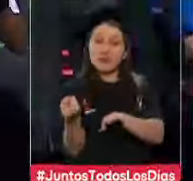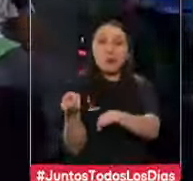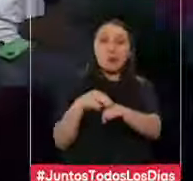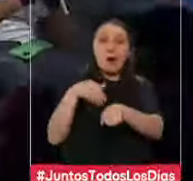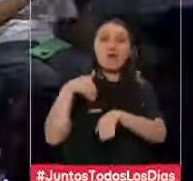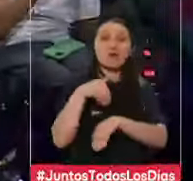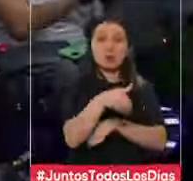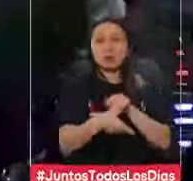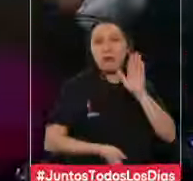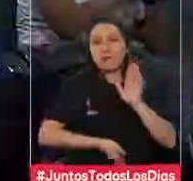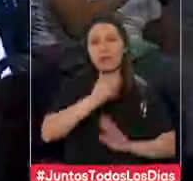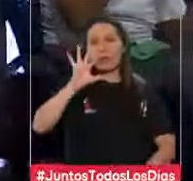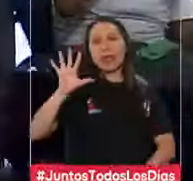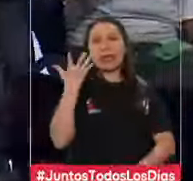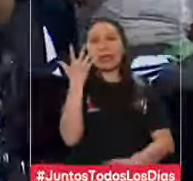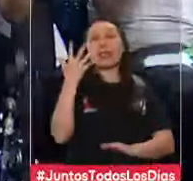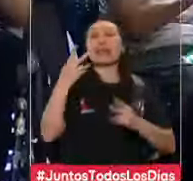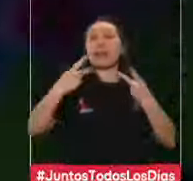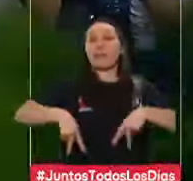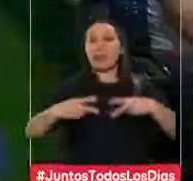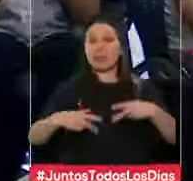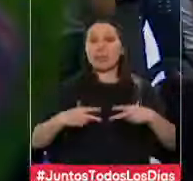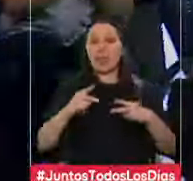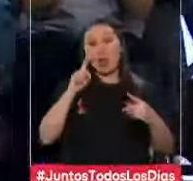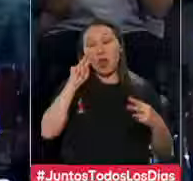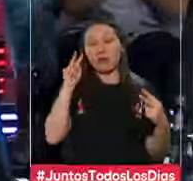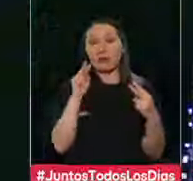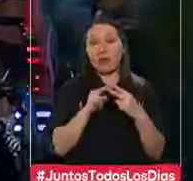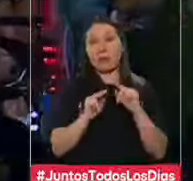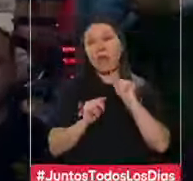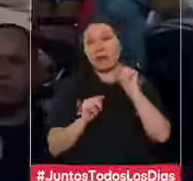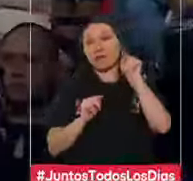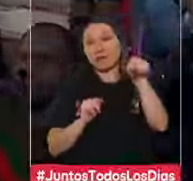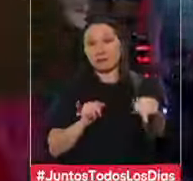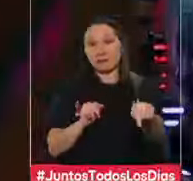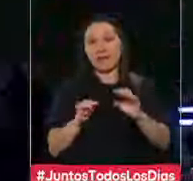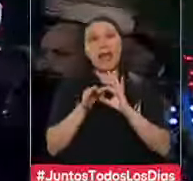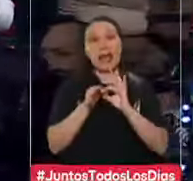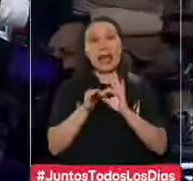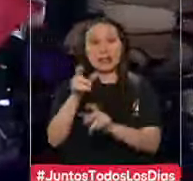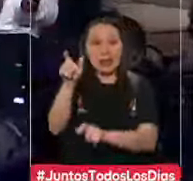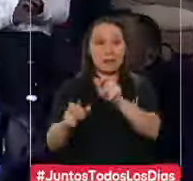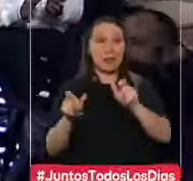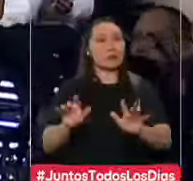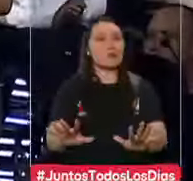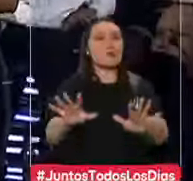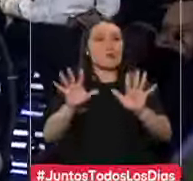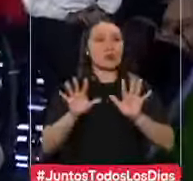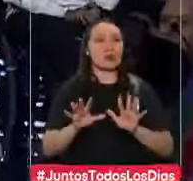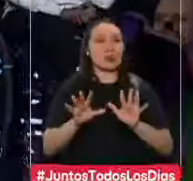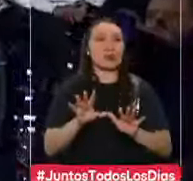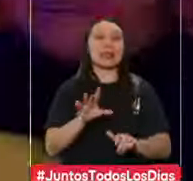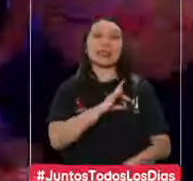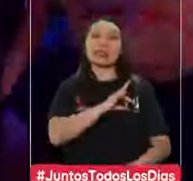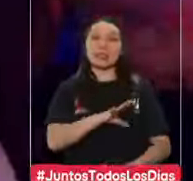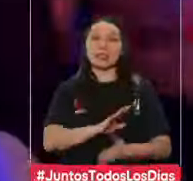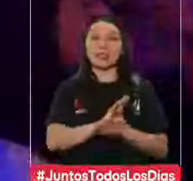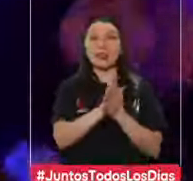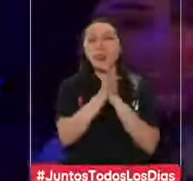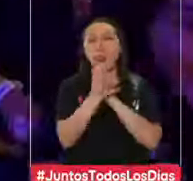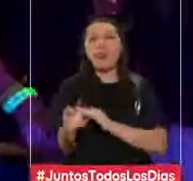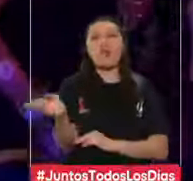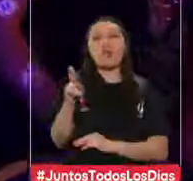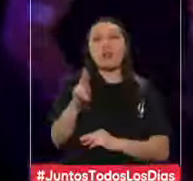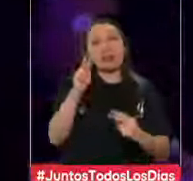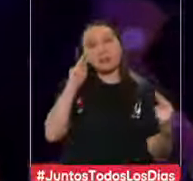para irnos a la Quinta Vergara. Oye, nos vamos directo a la Quinta Vergara. Con nuestros amigos, con nuestros colegas. Gracias al público maravilloso. Gracias a todos. Y Chile entero, nos volvemos